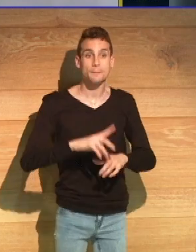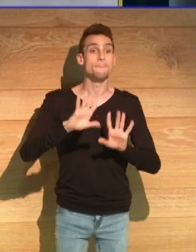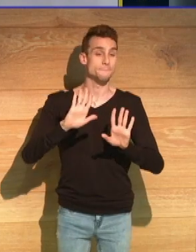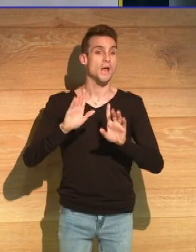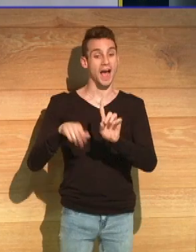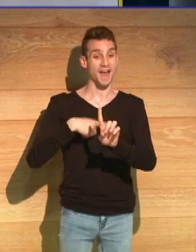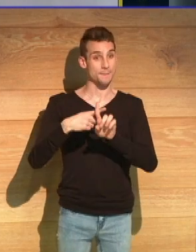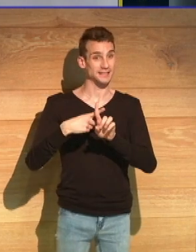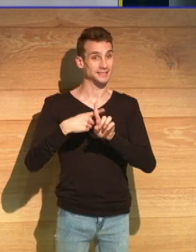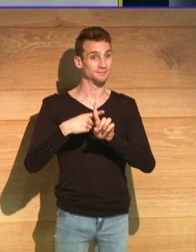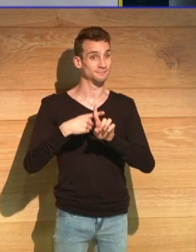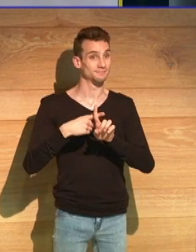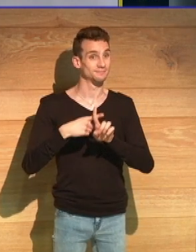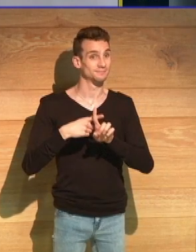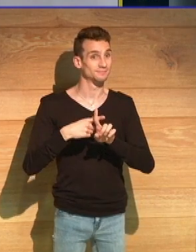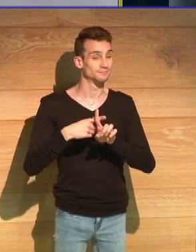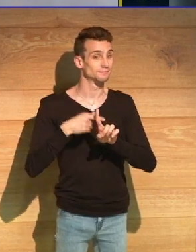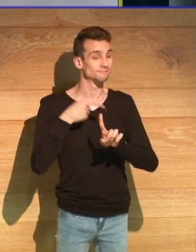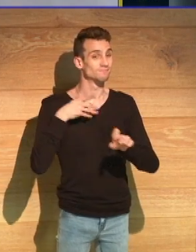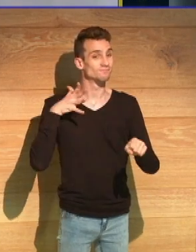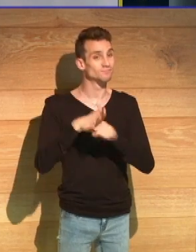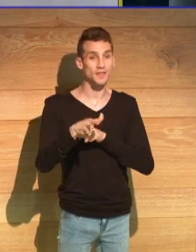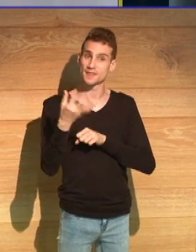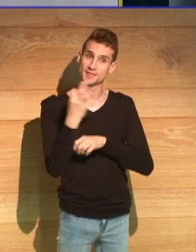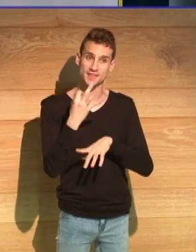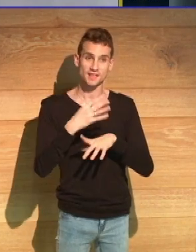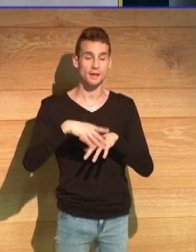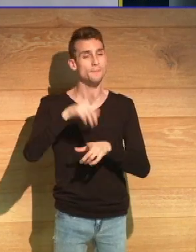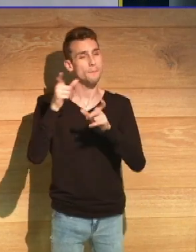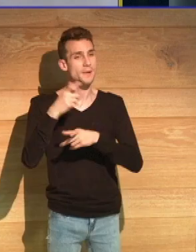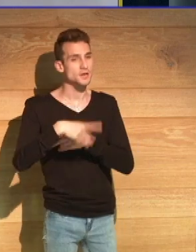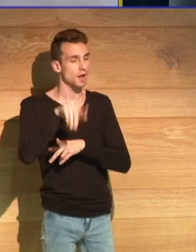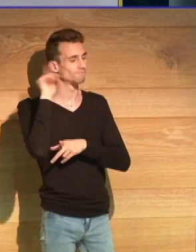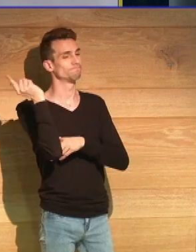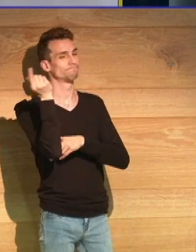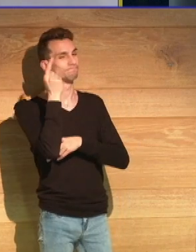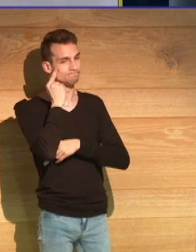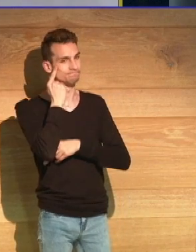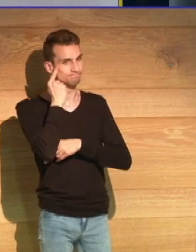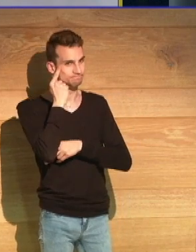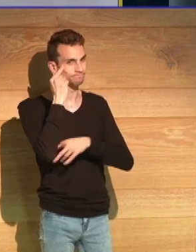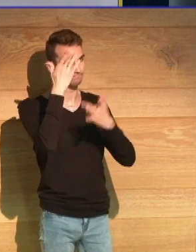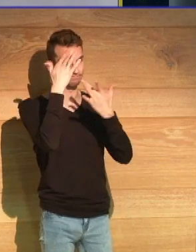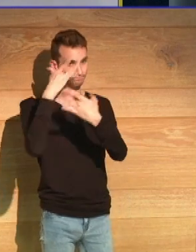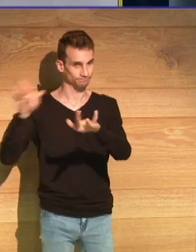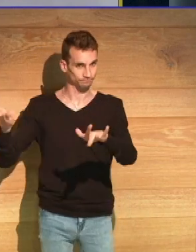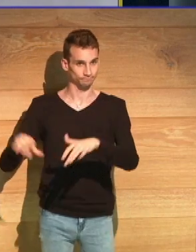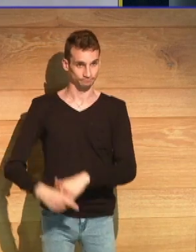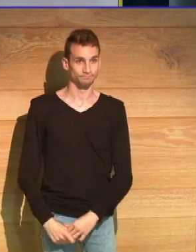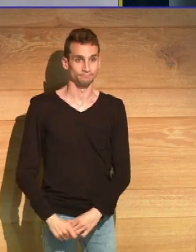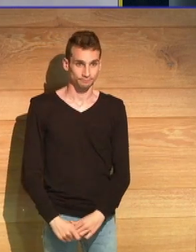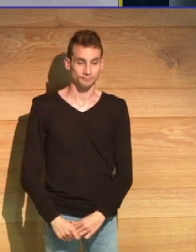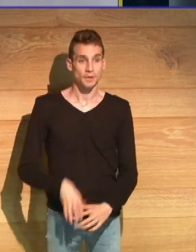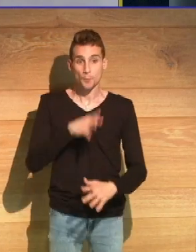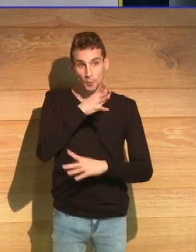eso debería repercutir en una mayor concienciación, porque estamos hablando de unas materias que